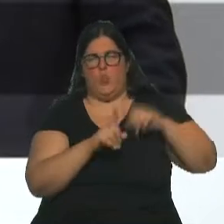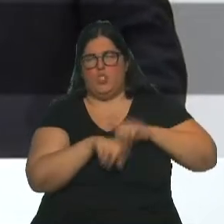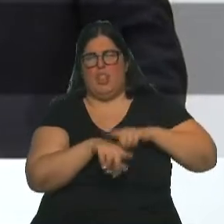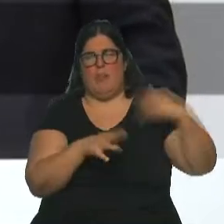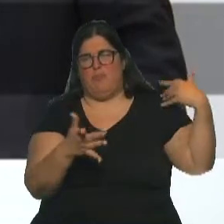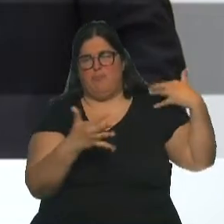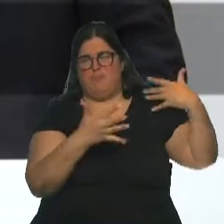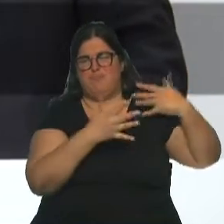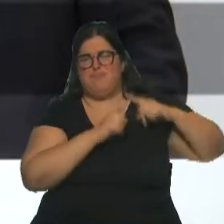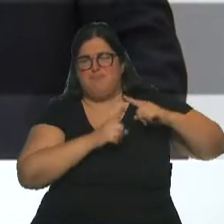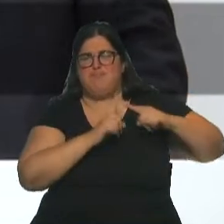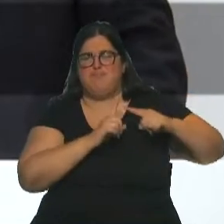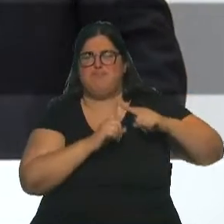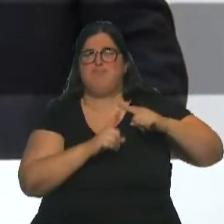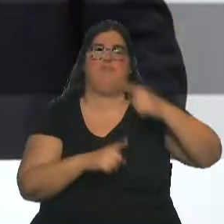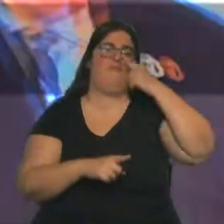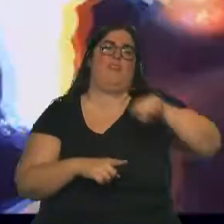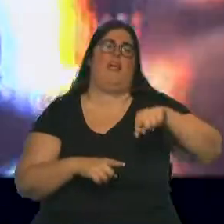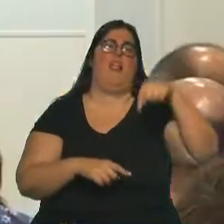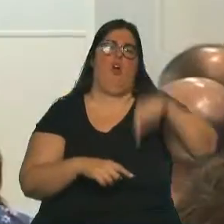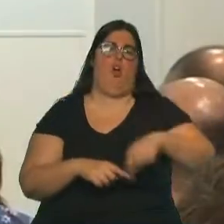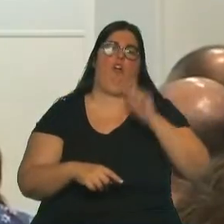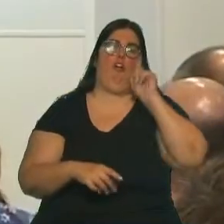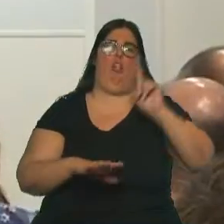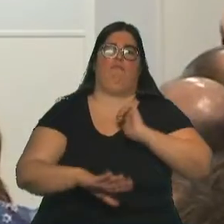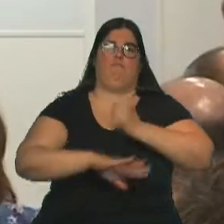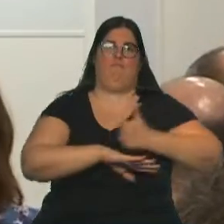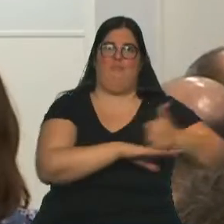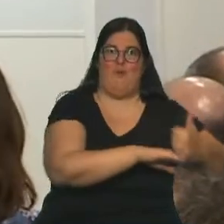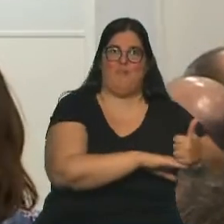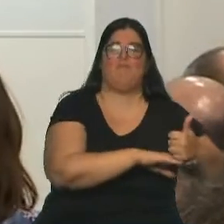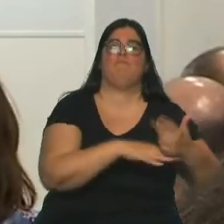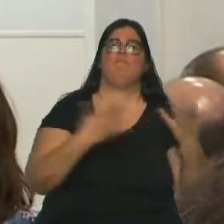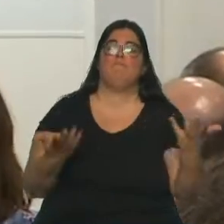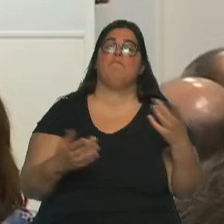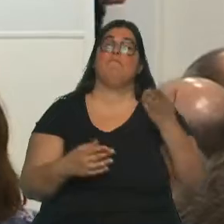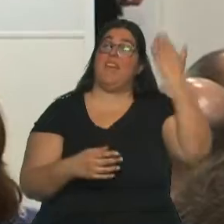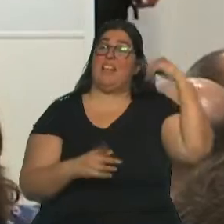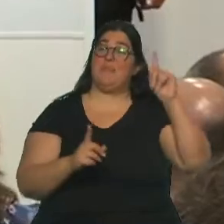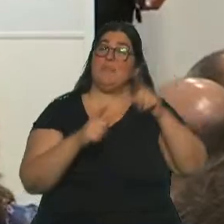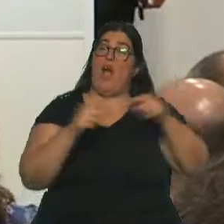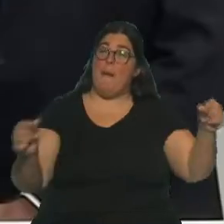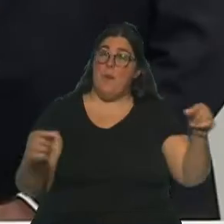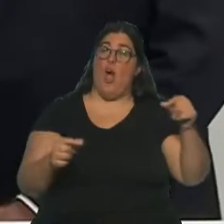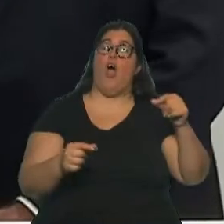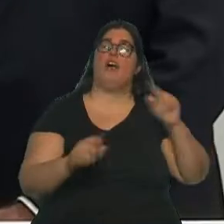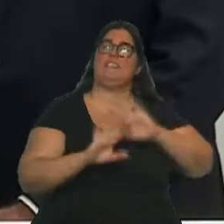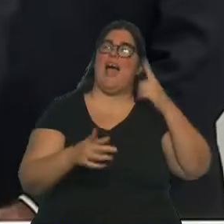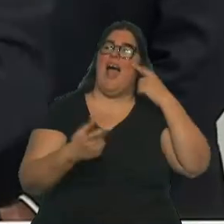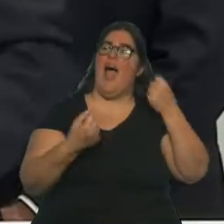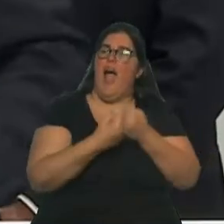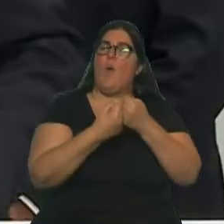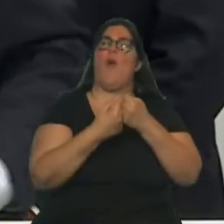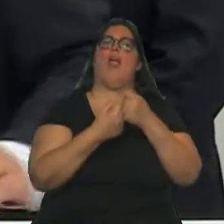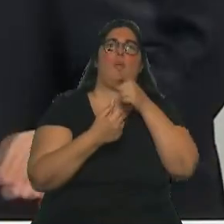but today we finally delivered. Sin embargo, desde aquel hito en Osaka, que parecía haber acercado